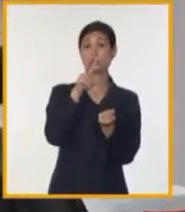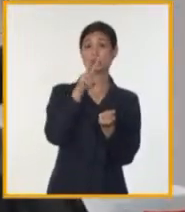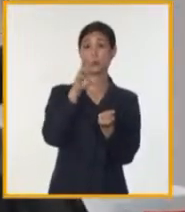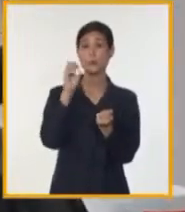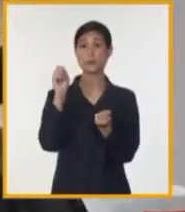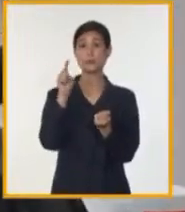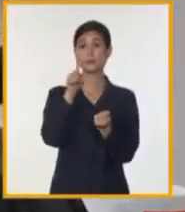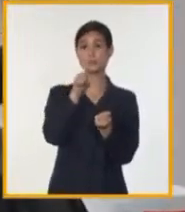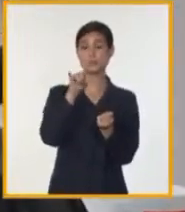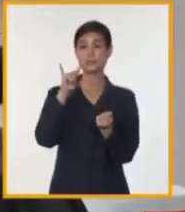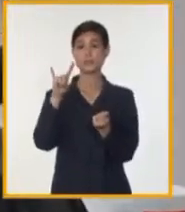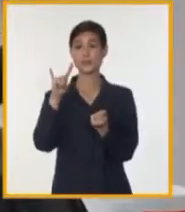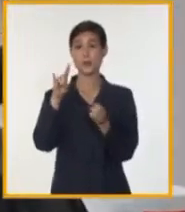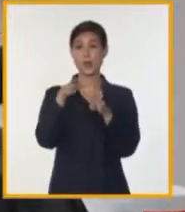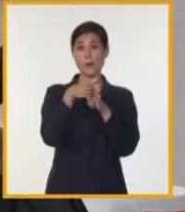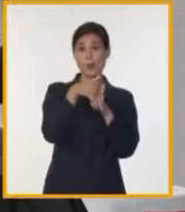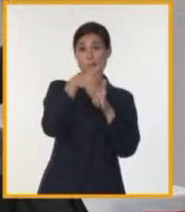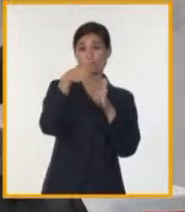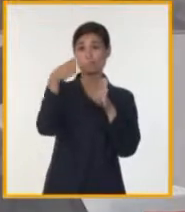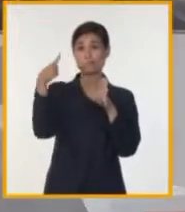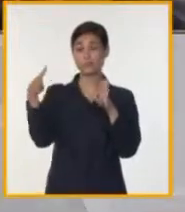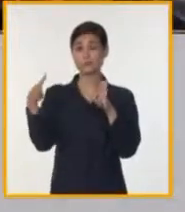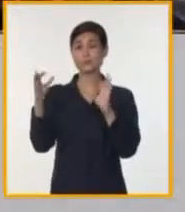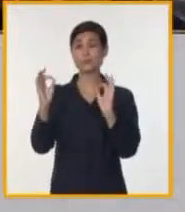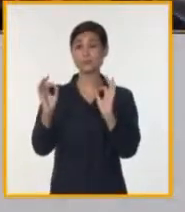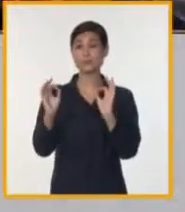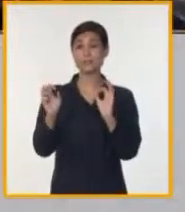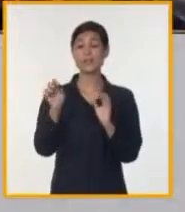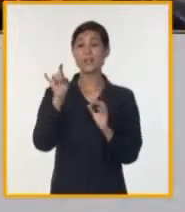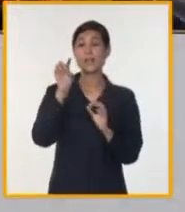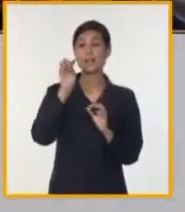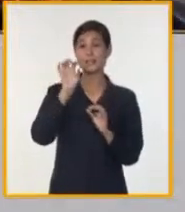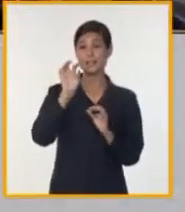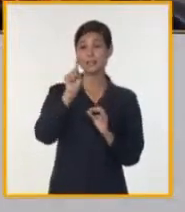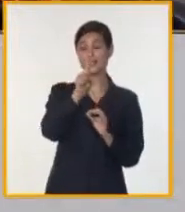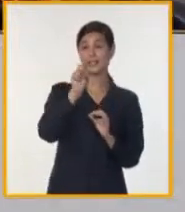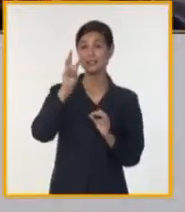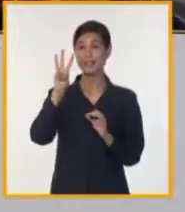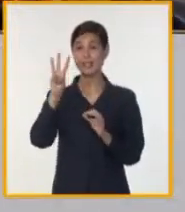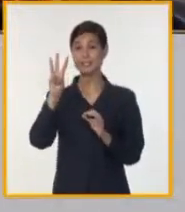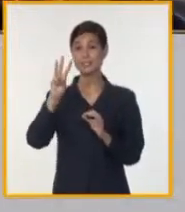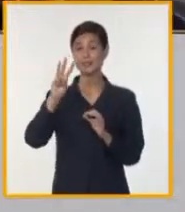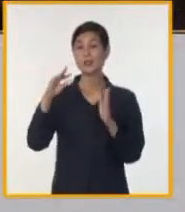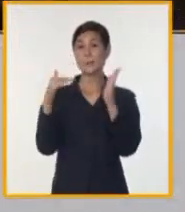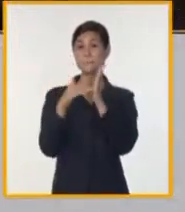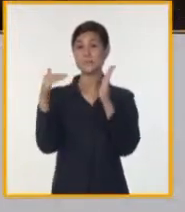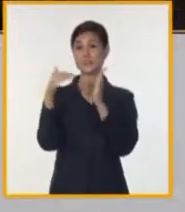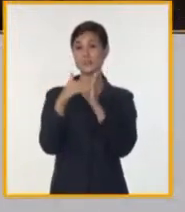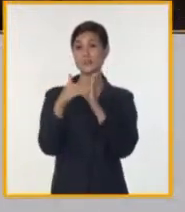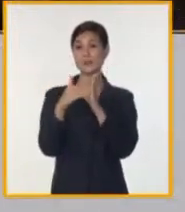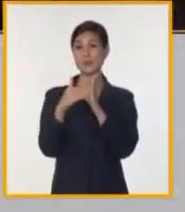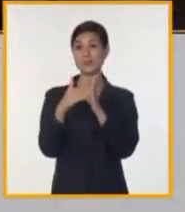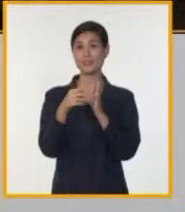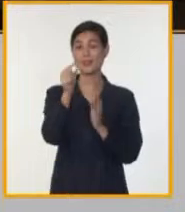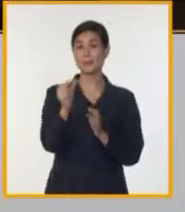2019 se transportaron en esta empresa 13,2 millones de pasajeros. Sin embargo, cerramos el año transportando